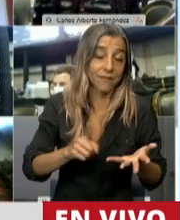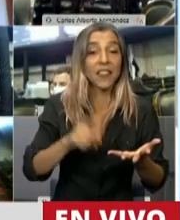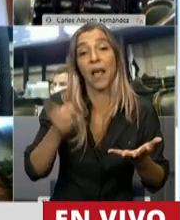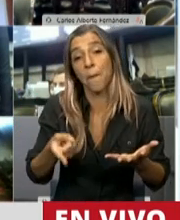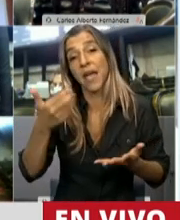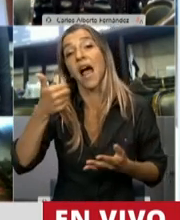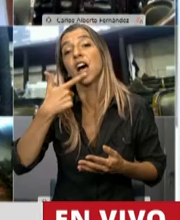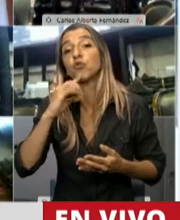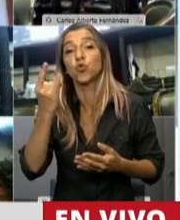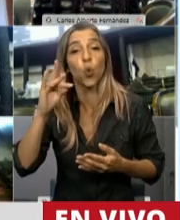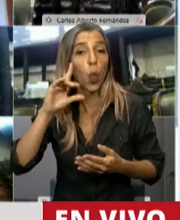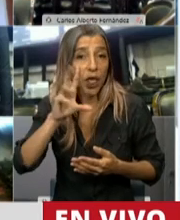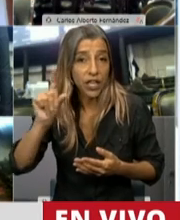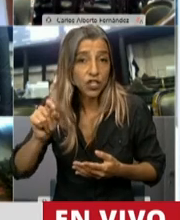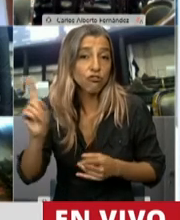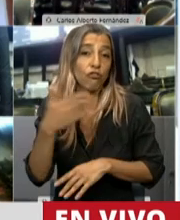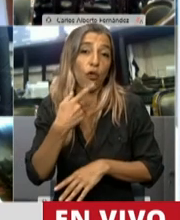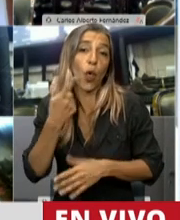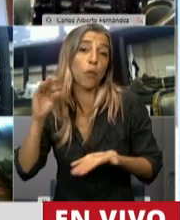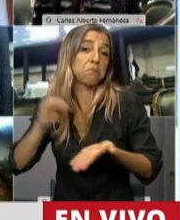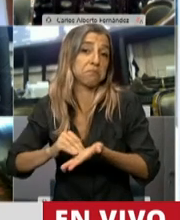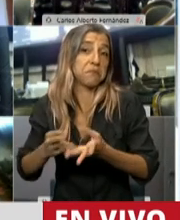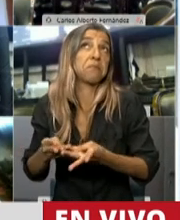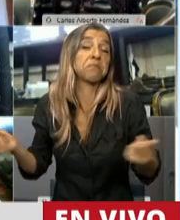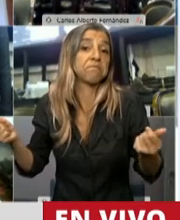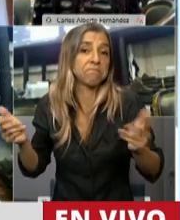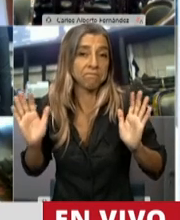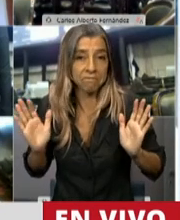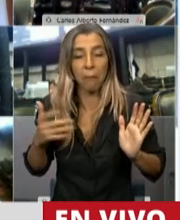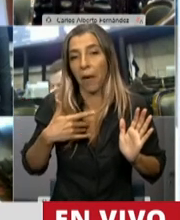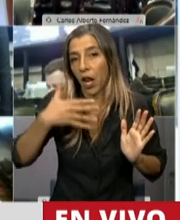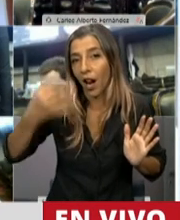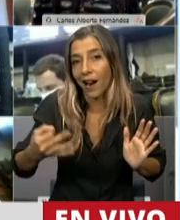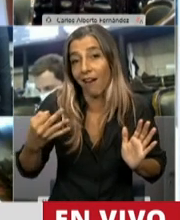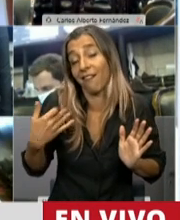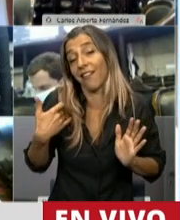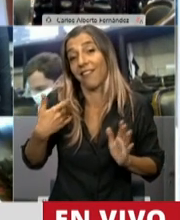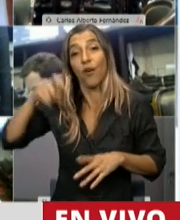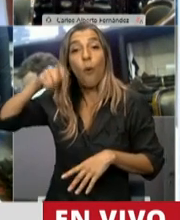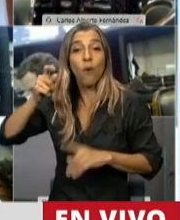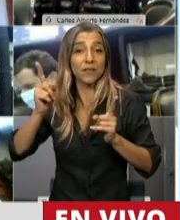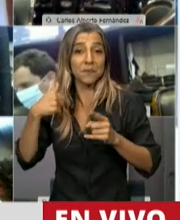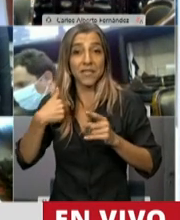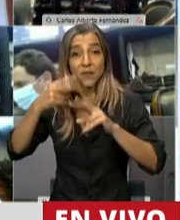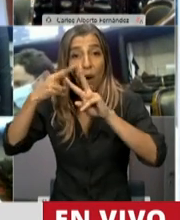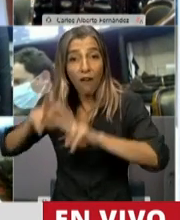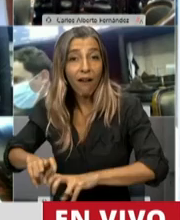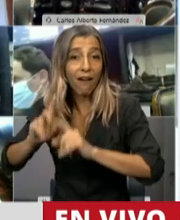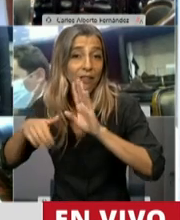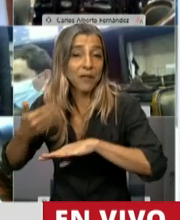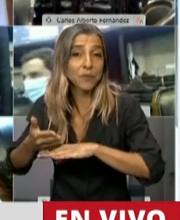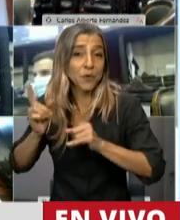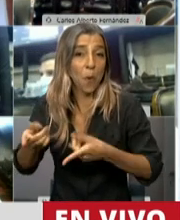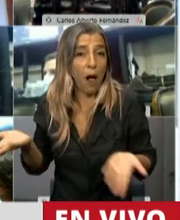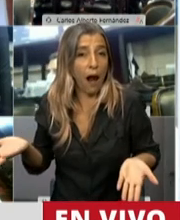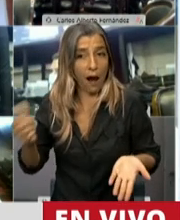causa fue caratulada como desaparición forzada, y los fiscales decidieron mantener esa carátula tras la autopsia. Sobre este caso también se